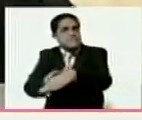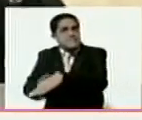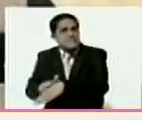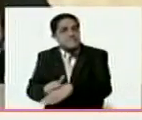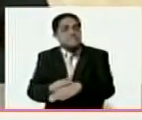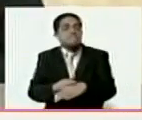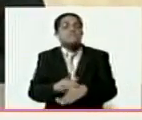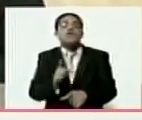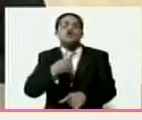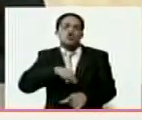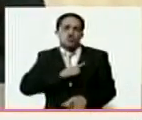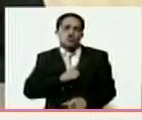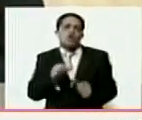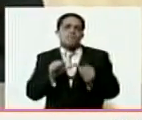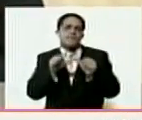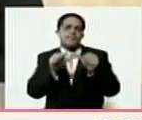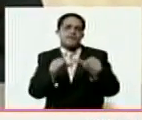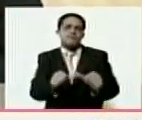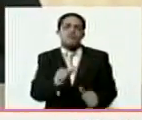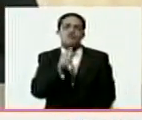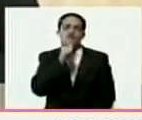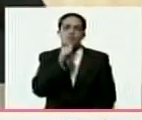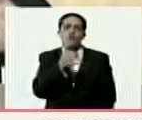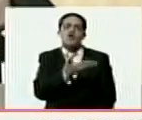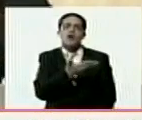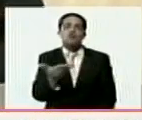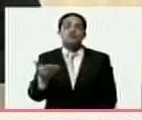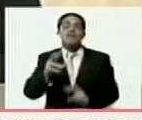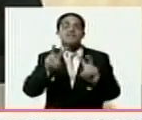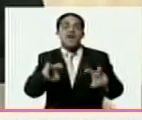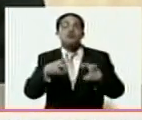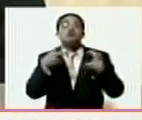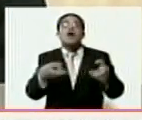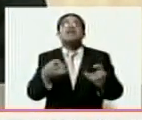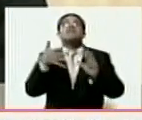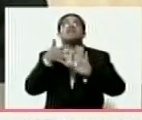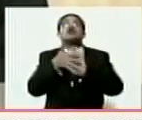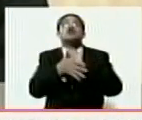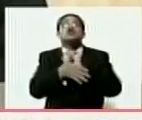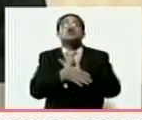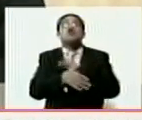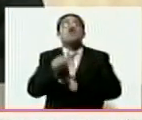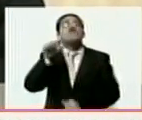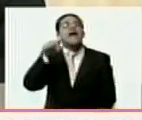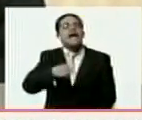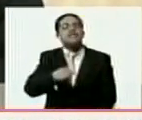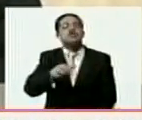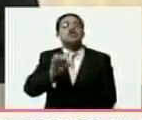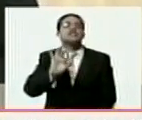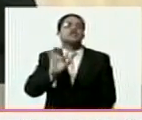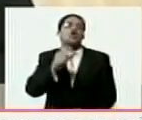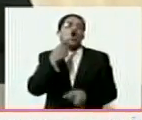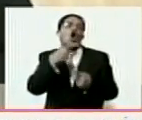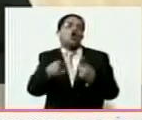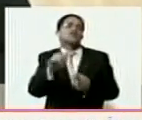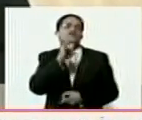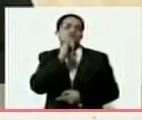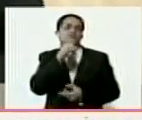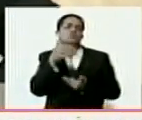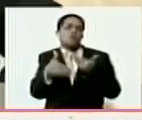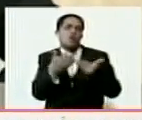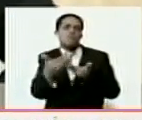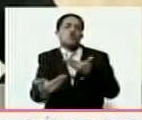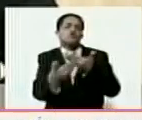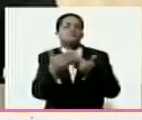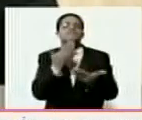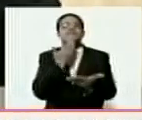y los mantendremos permanentemente actualizados de estos y otros eventos que, como verán, están en desarrollo contra Venezuela.